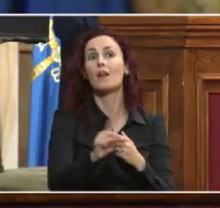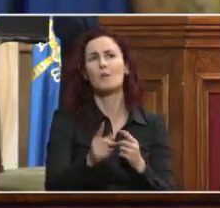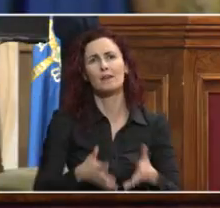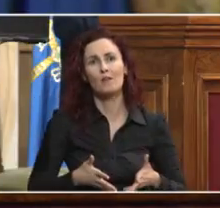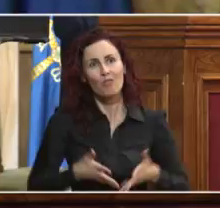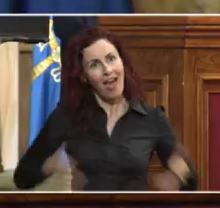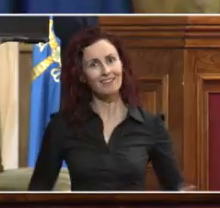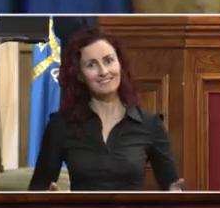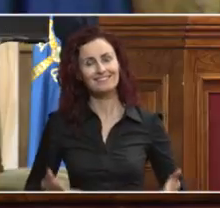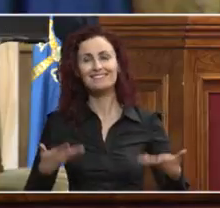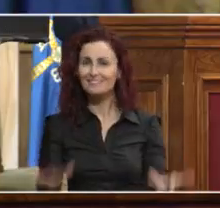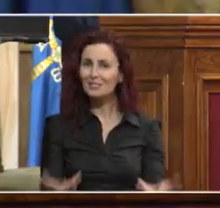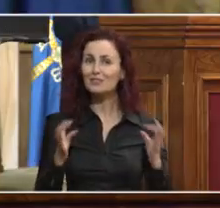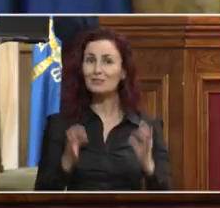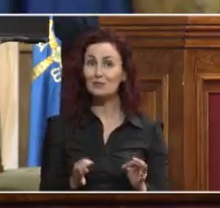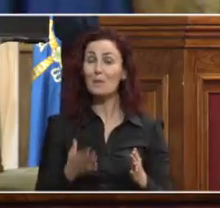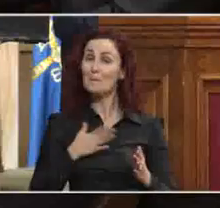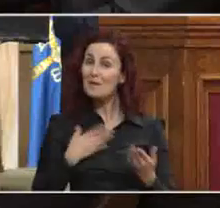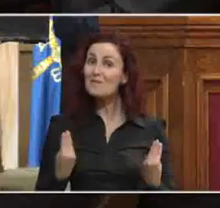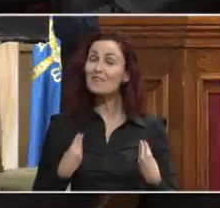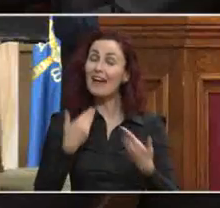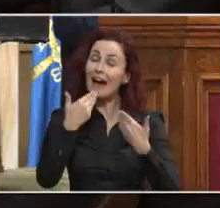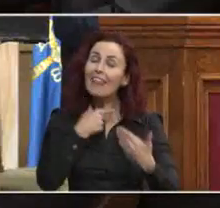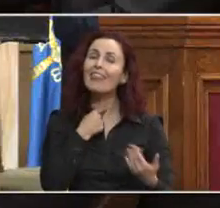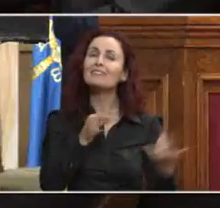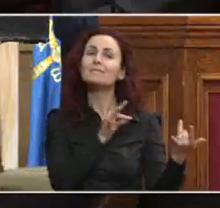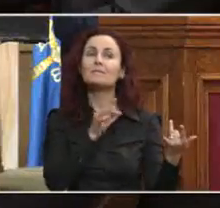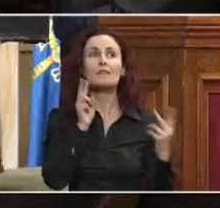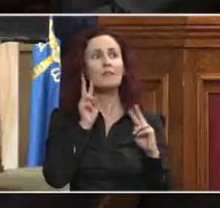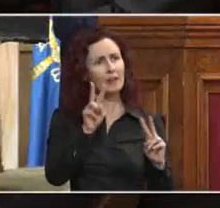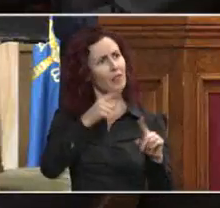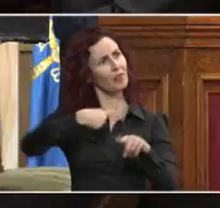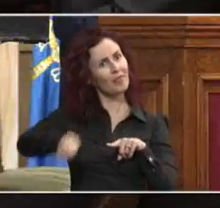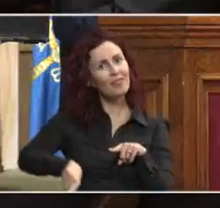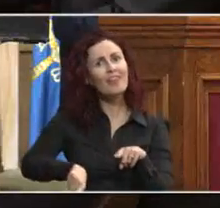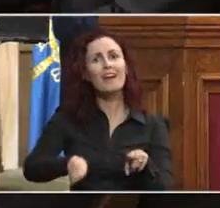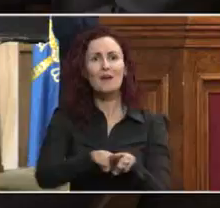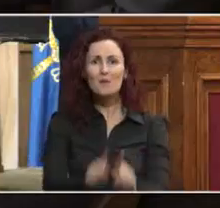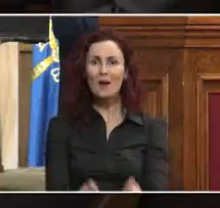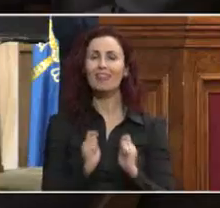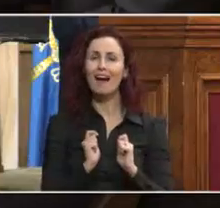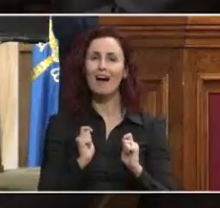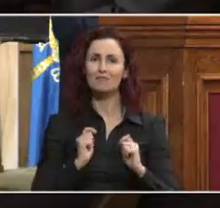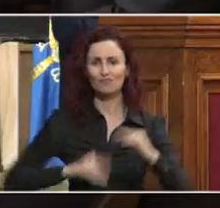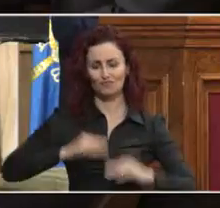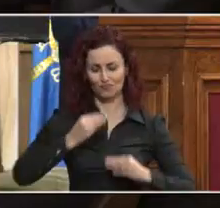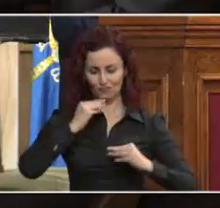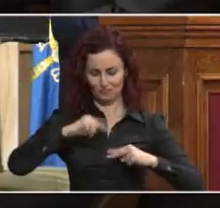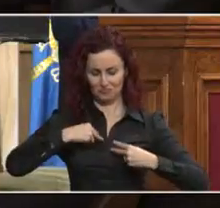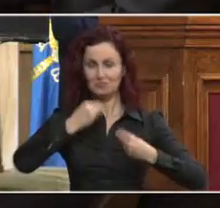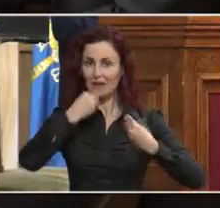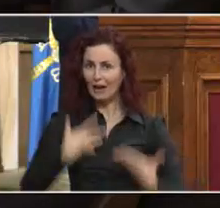ensancha. Le Luthiers ha ensanchado la nuestra. Nos ha permitido mirar con otros ojos, nos han hecho mejores y, sobre